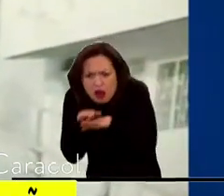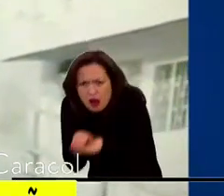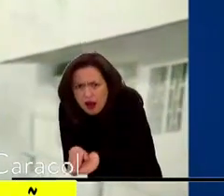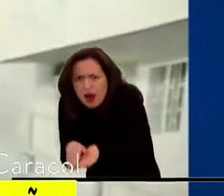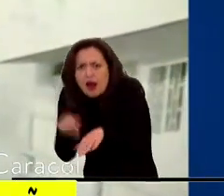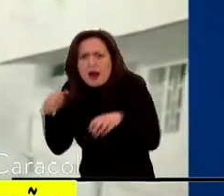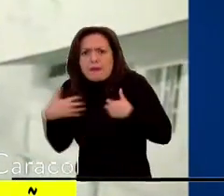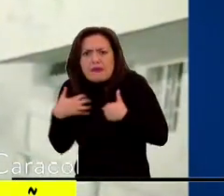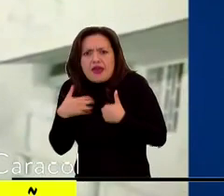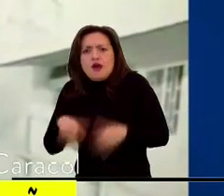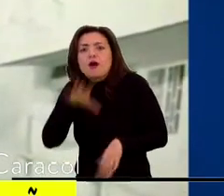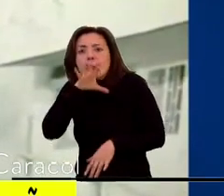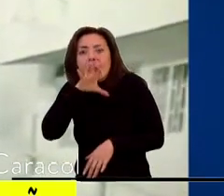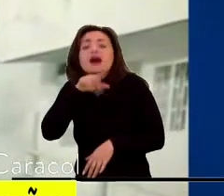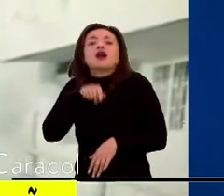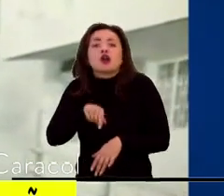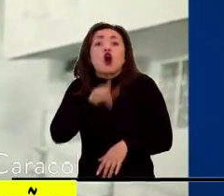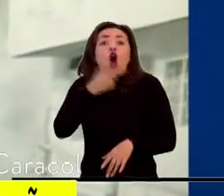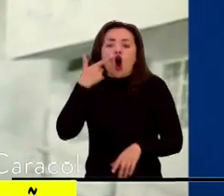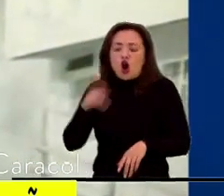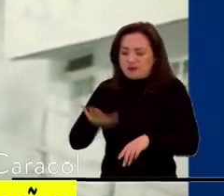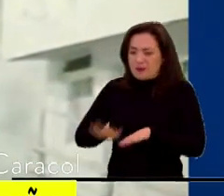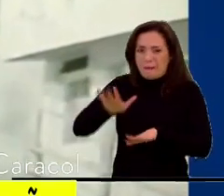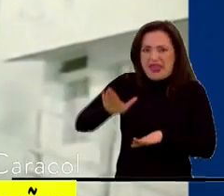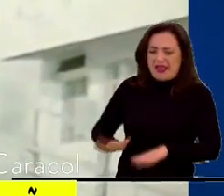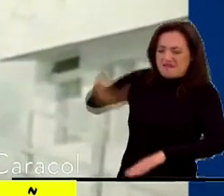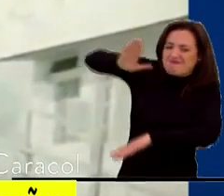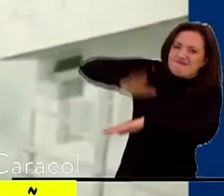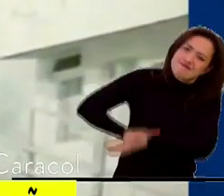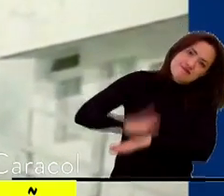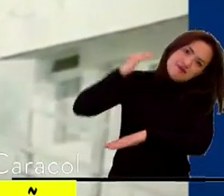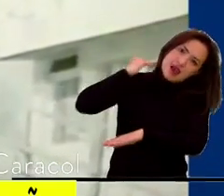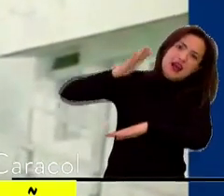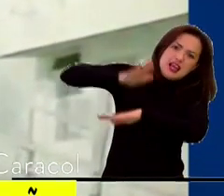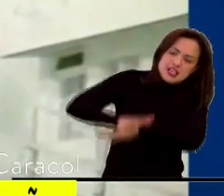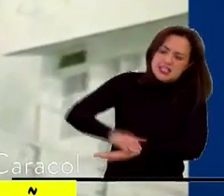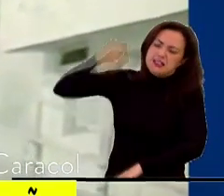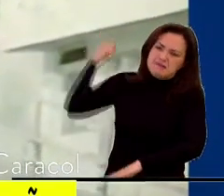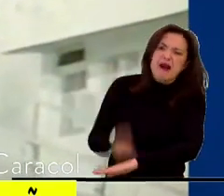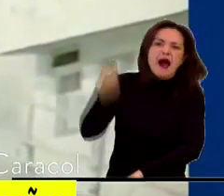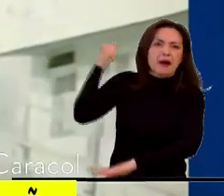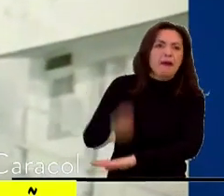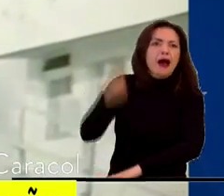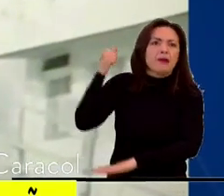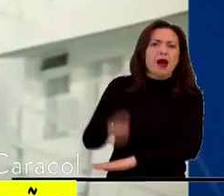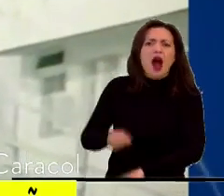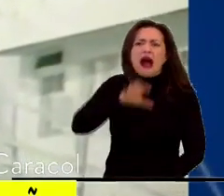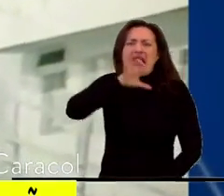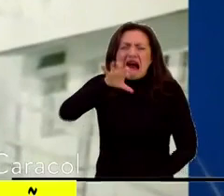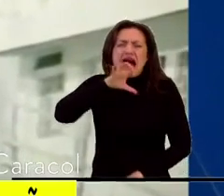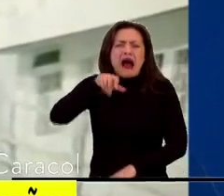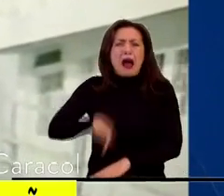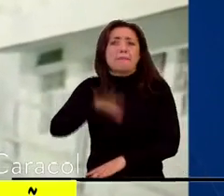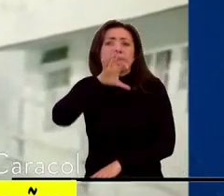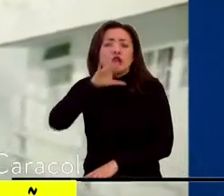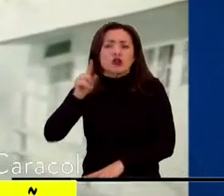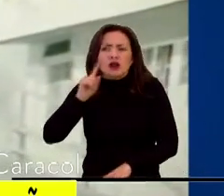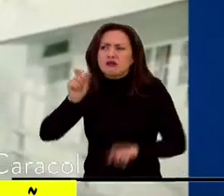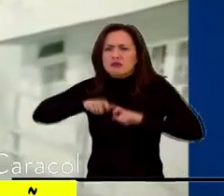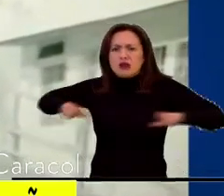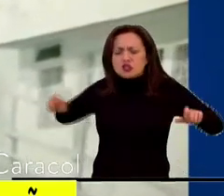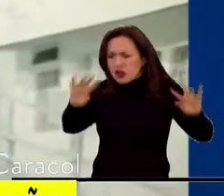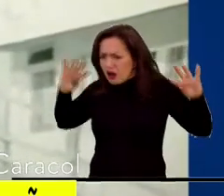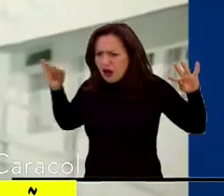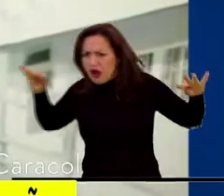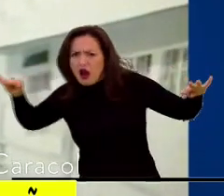piso. El hombre le pone el pie en el cuello y comienza a golpearlo en repetidas ocasiones. Los fuertes chillidos del animal hicieron que varios vecinos salieran